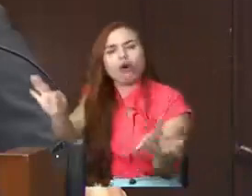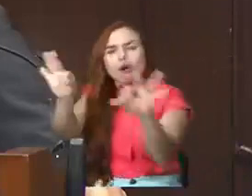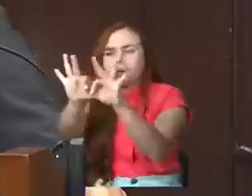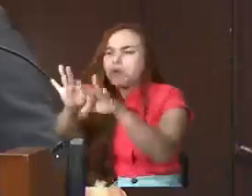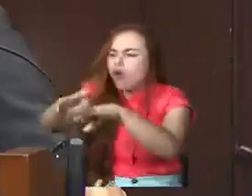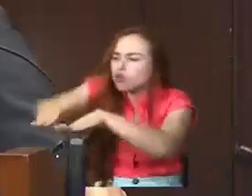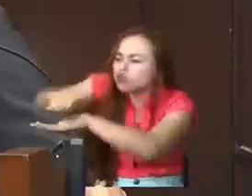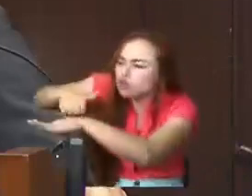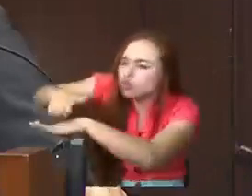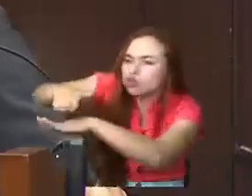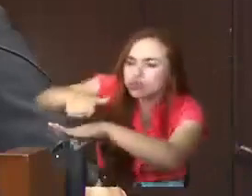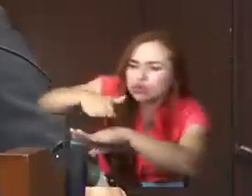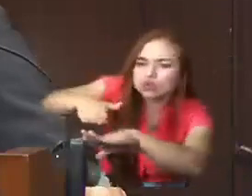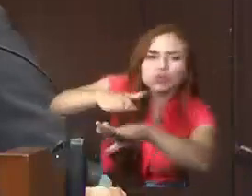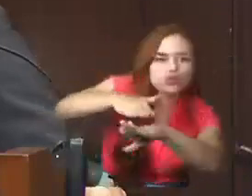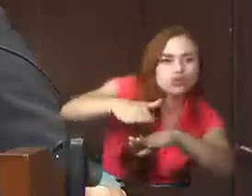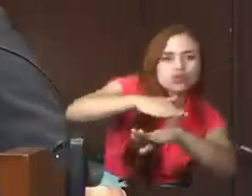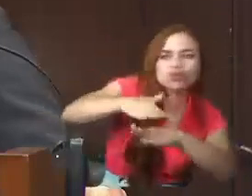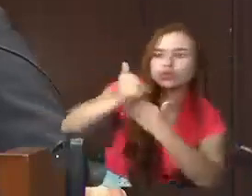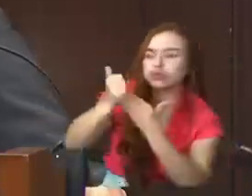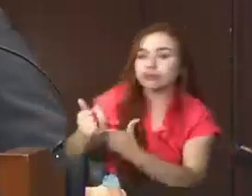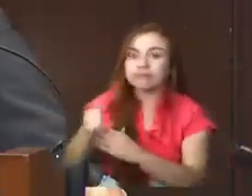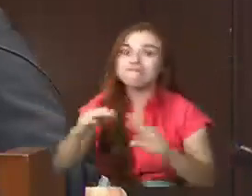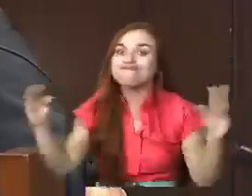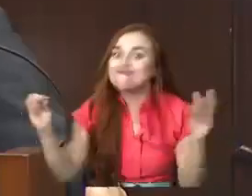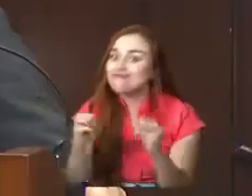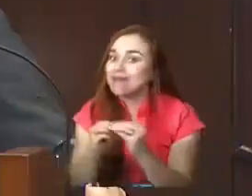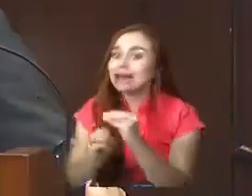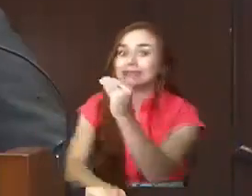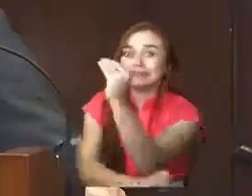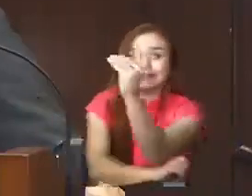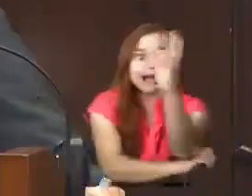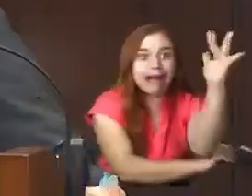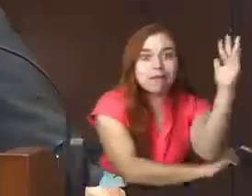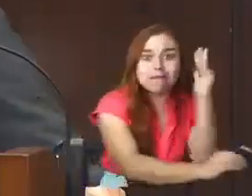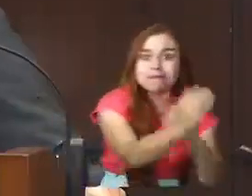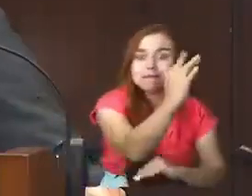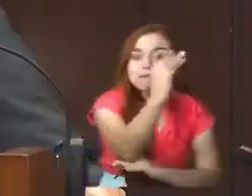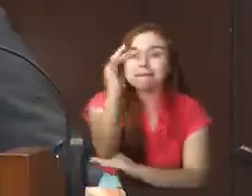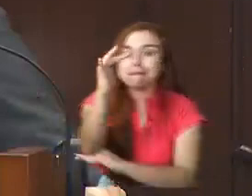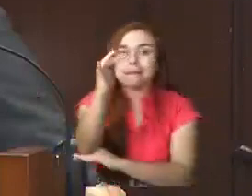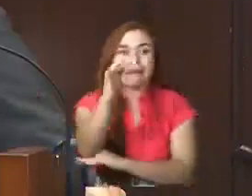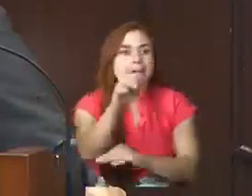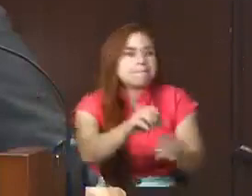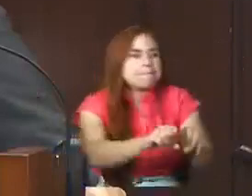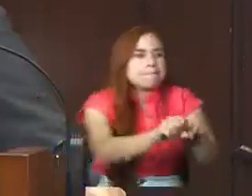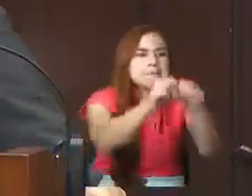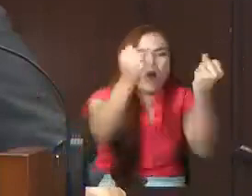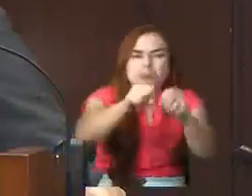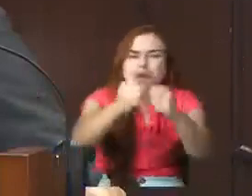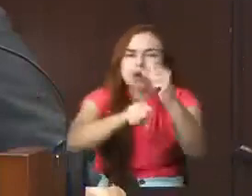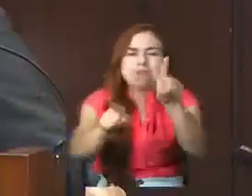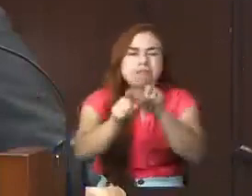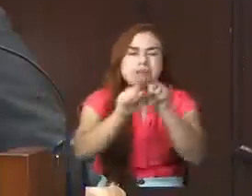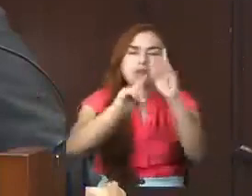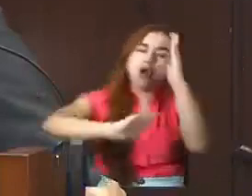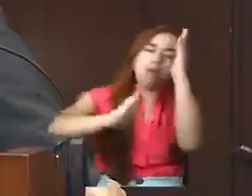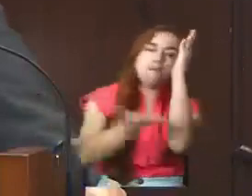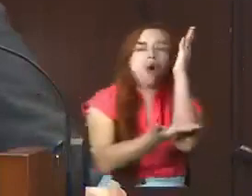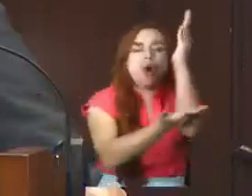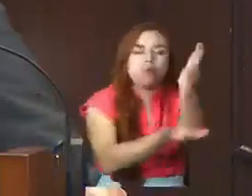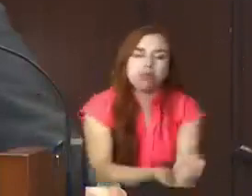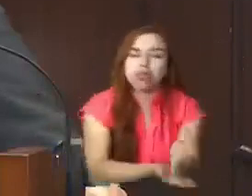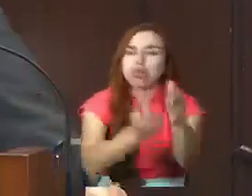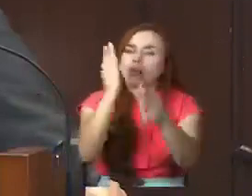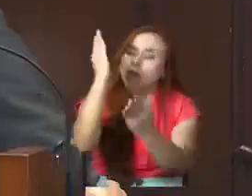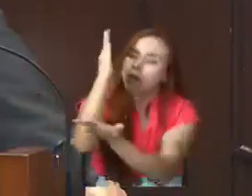el impacto causado por la explotación minera, ante todo en las áreas de explotación que son los distritos